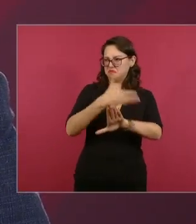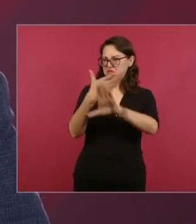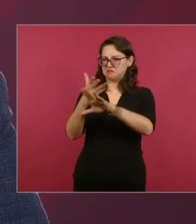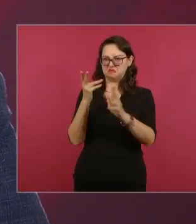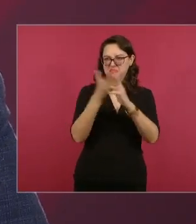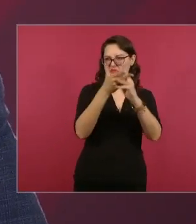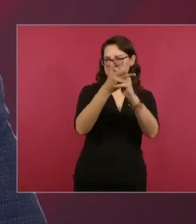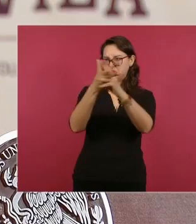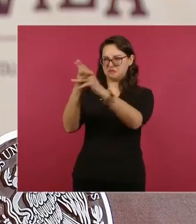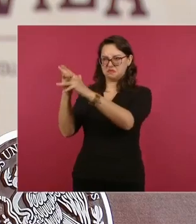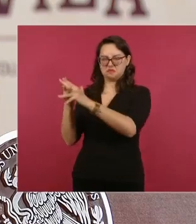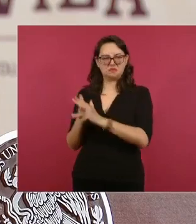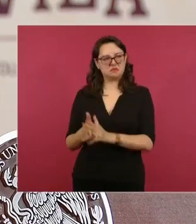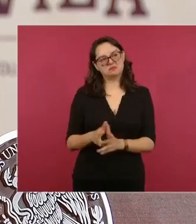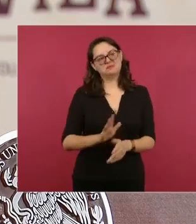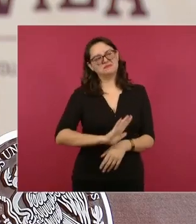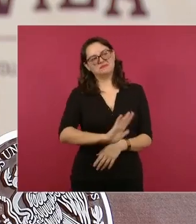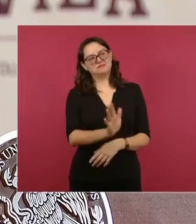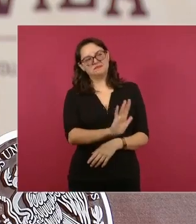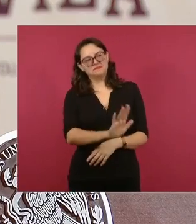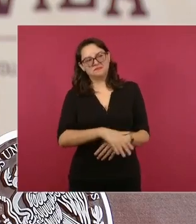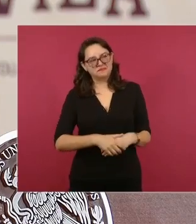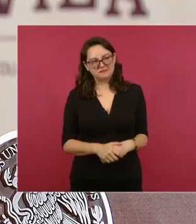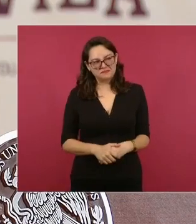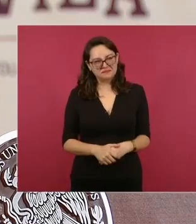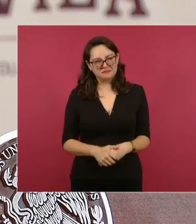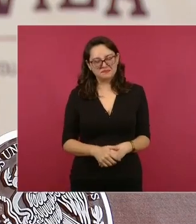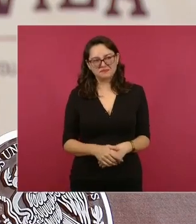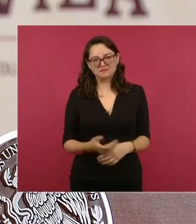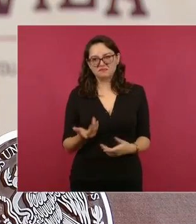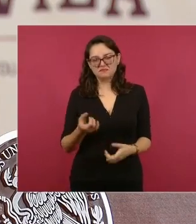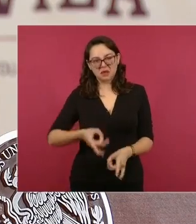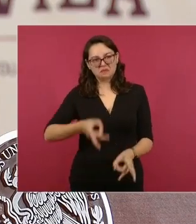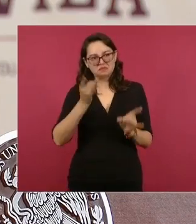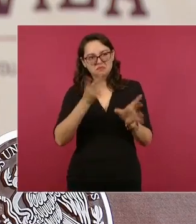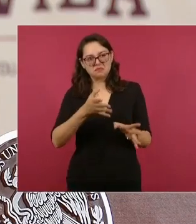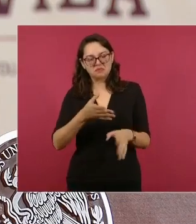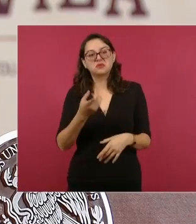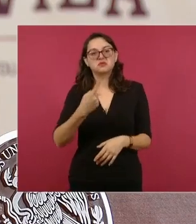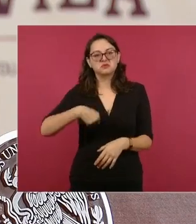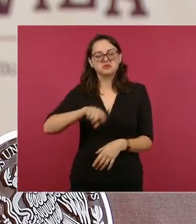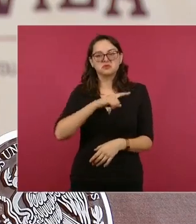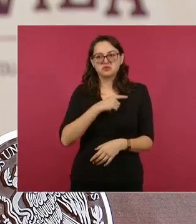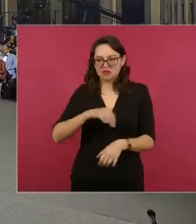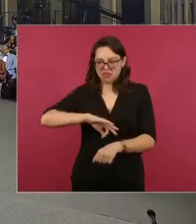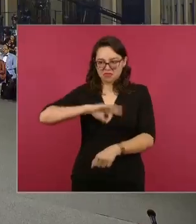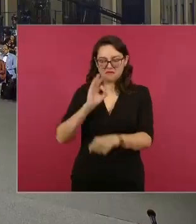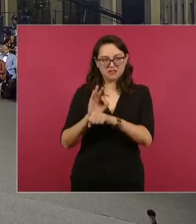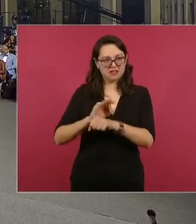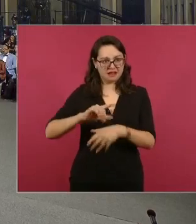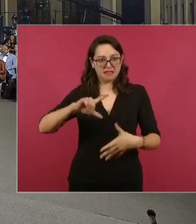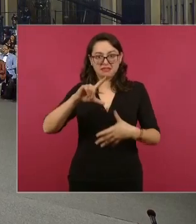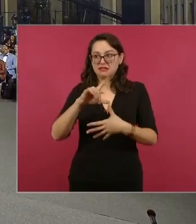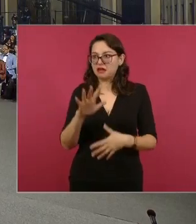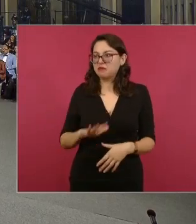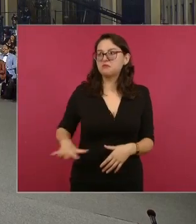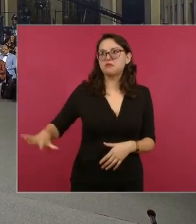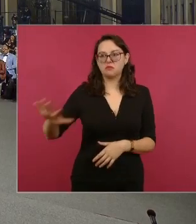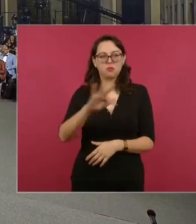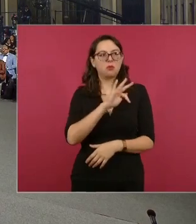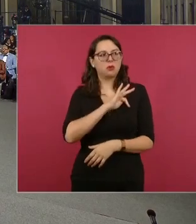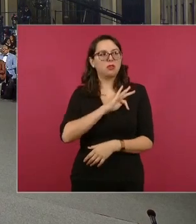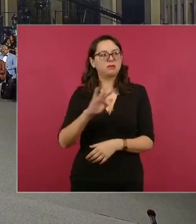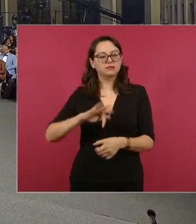puede humillarse. Hoy en el Pulso de la Salud, el maestro Zoé Robledo informará los avances del